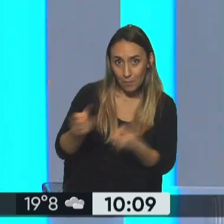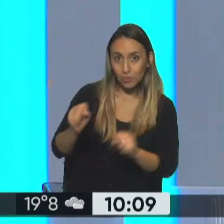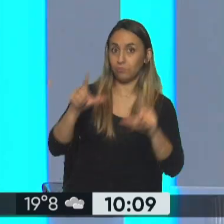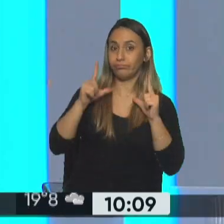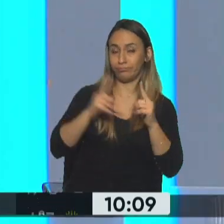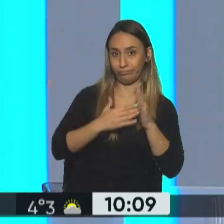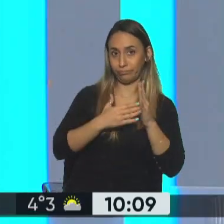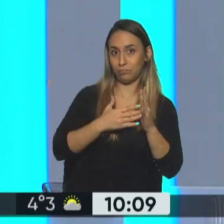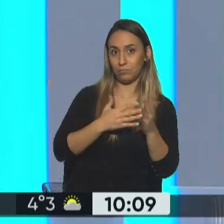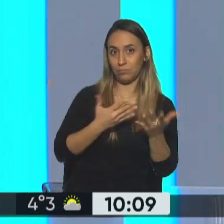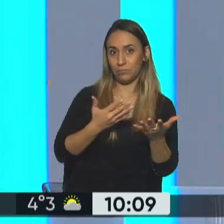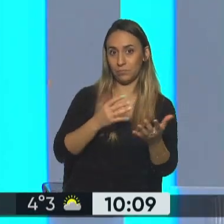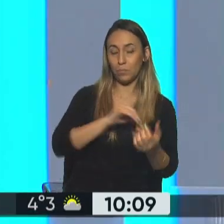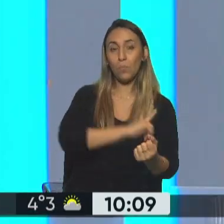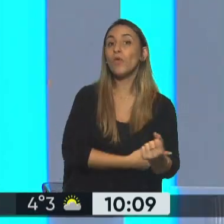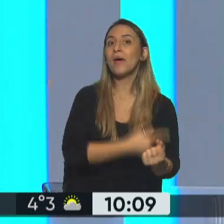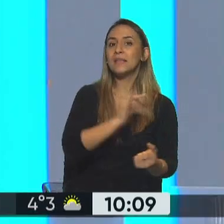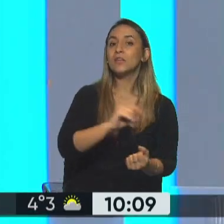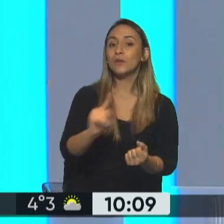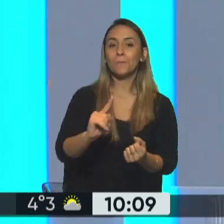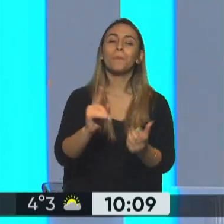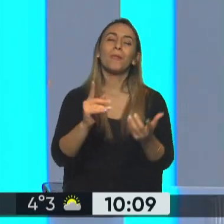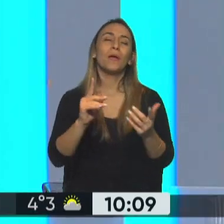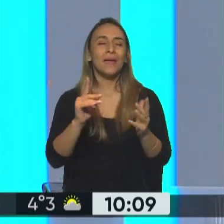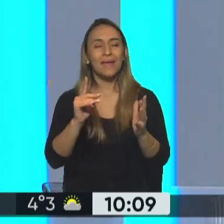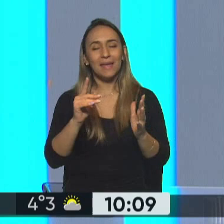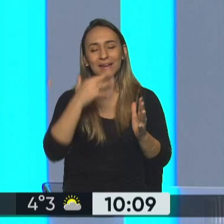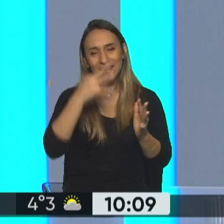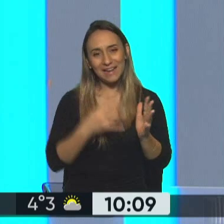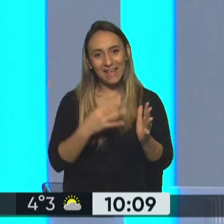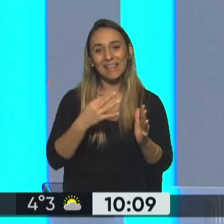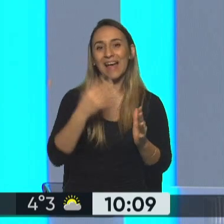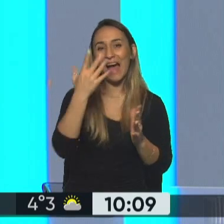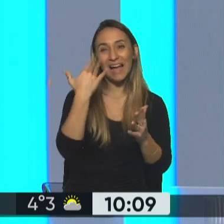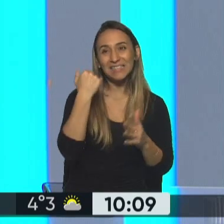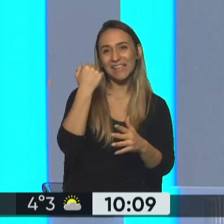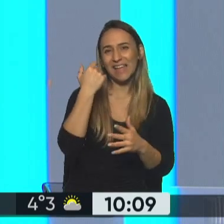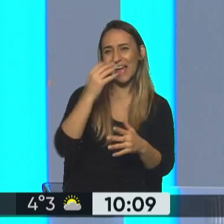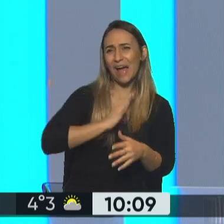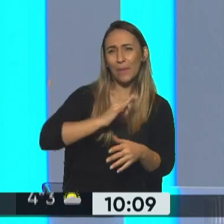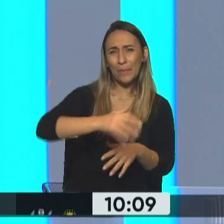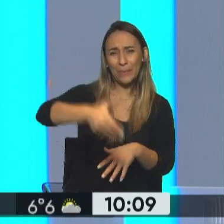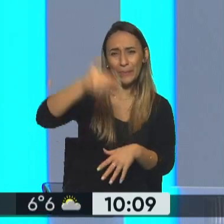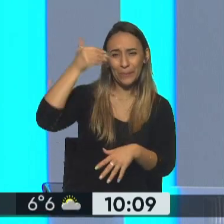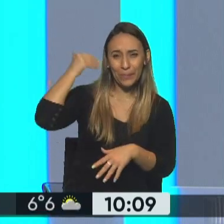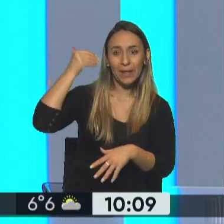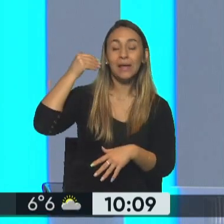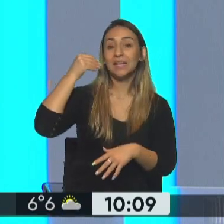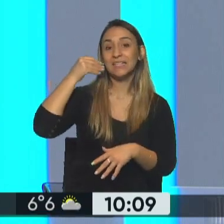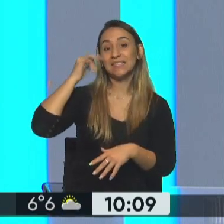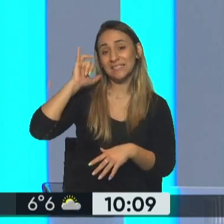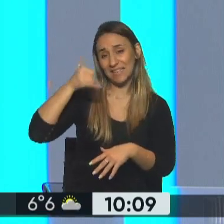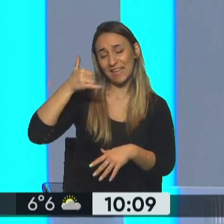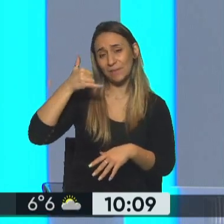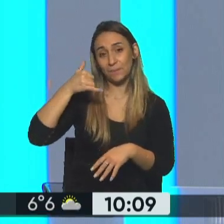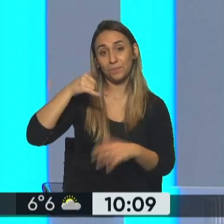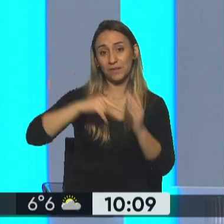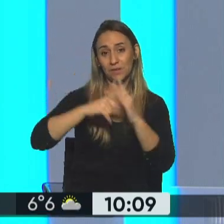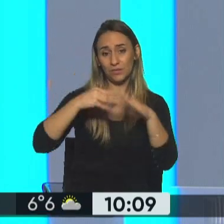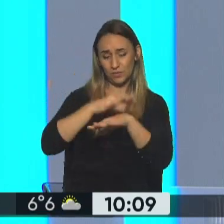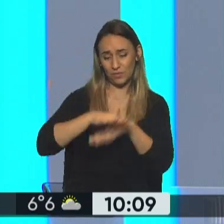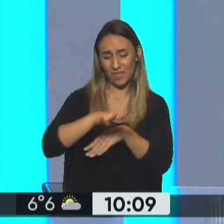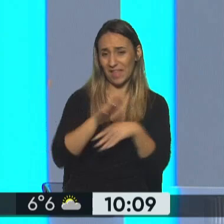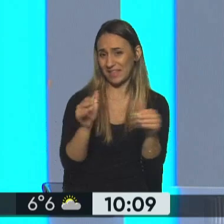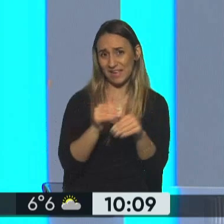quizás tenemos otra concepción de pueblo, Por de eso hace se lo 210 claro. años, pero sí, digamos, recordemos que era una ciudad chica, ¿no?